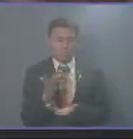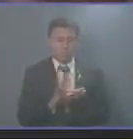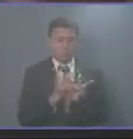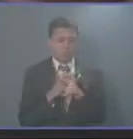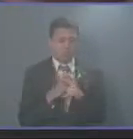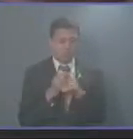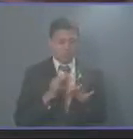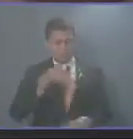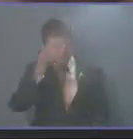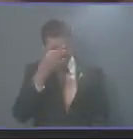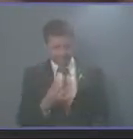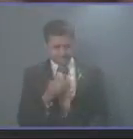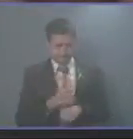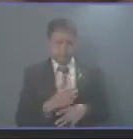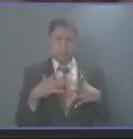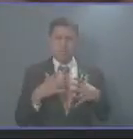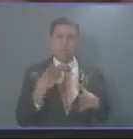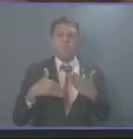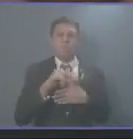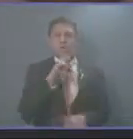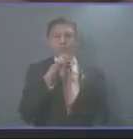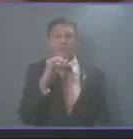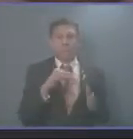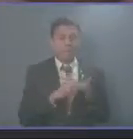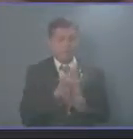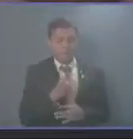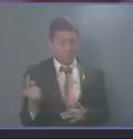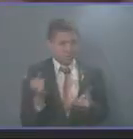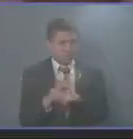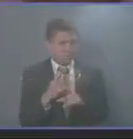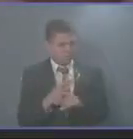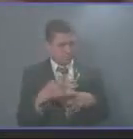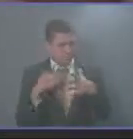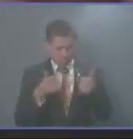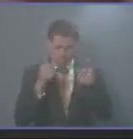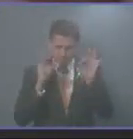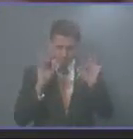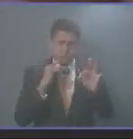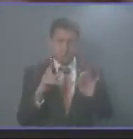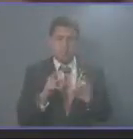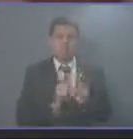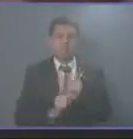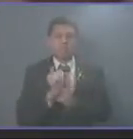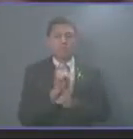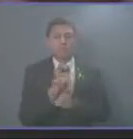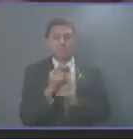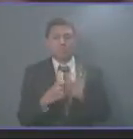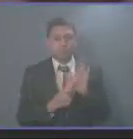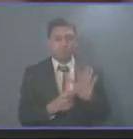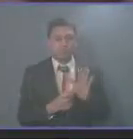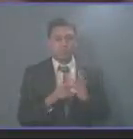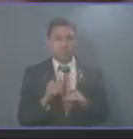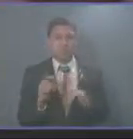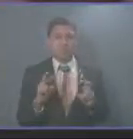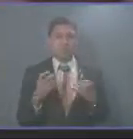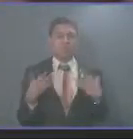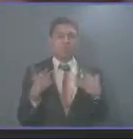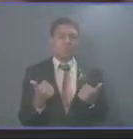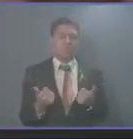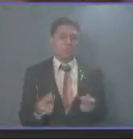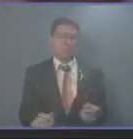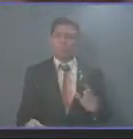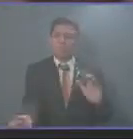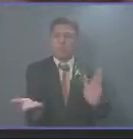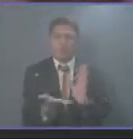cambiado radicalmente la vida de más de 20,000 personas, quienes han obtenido avances notorios en su salud,